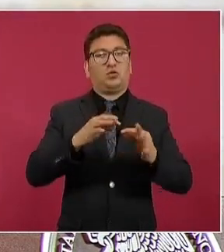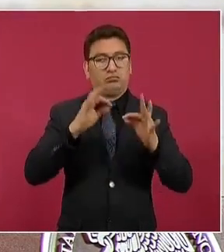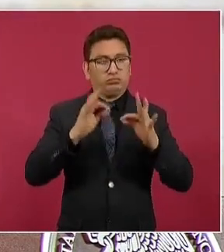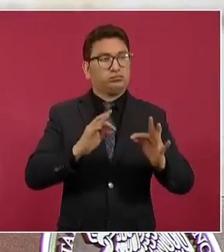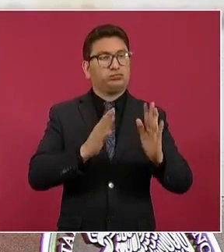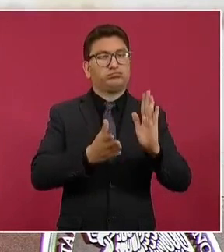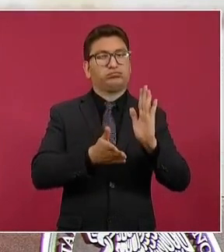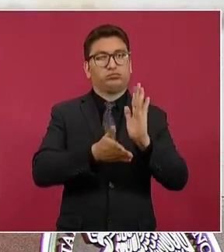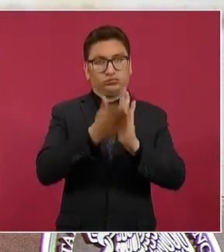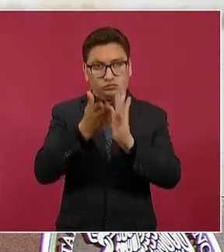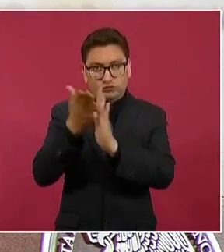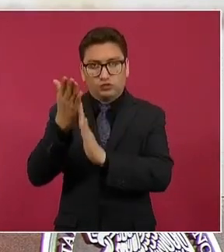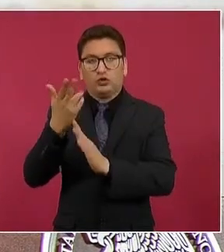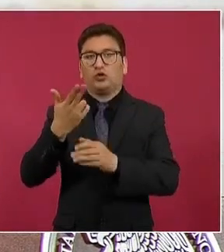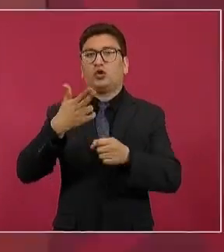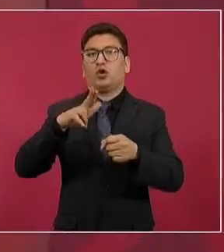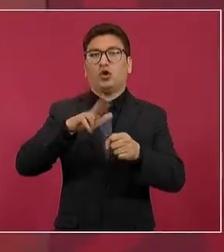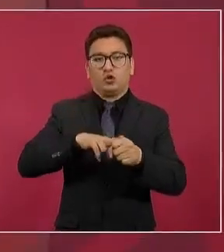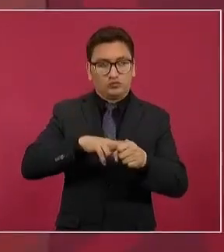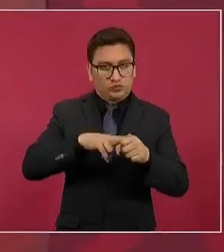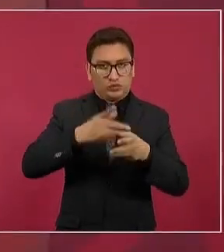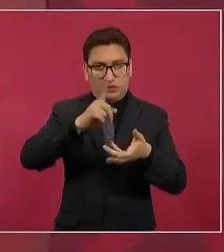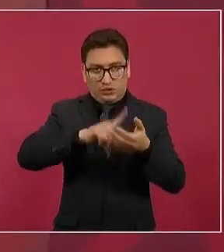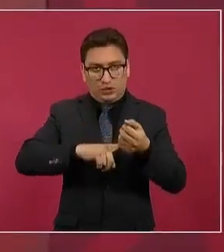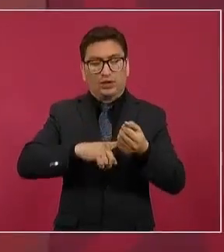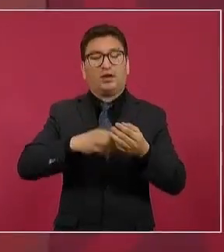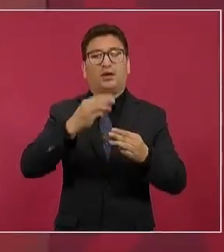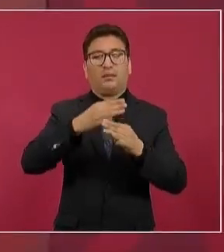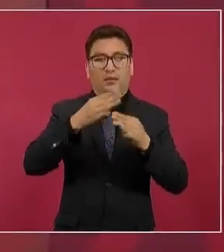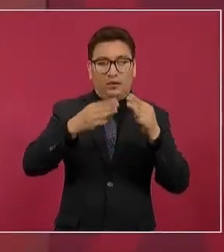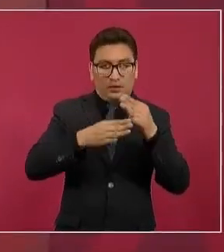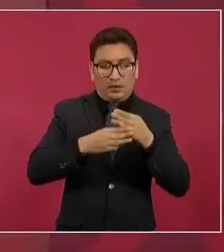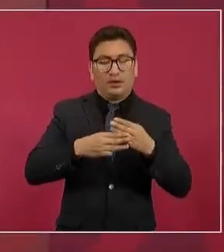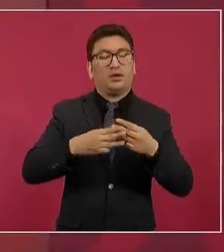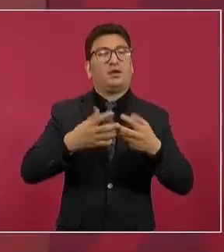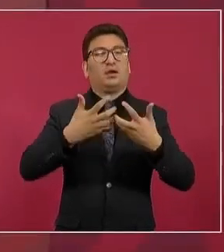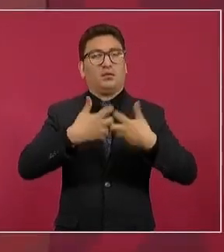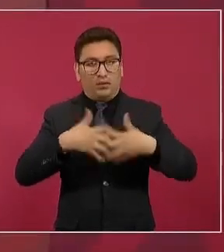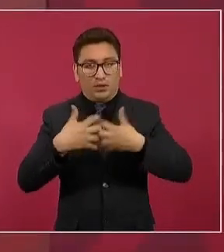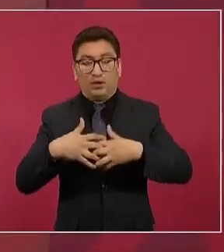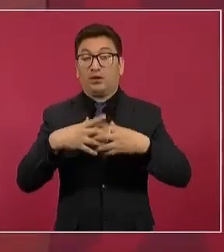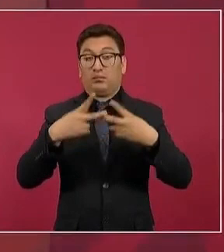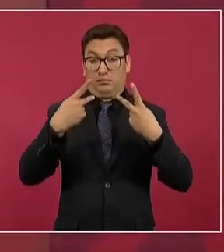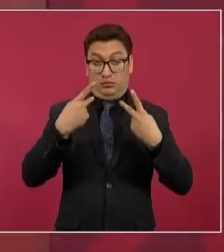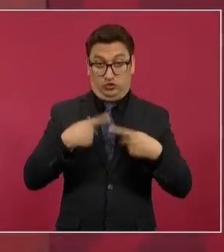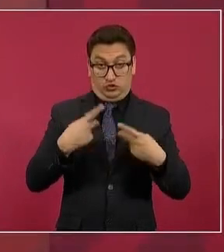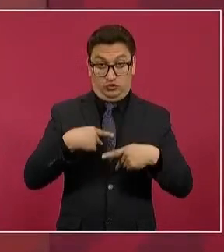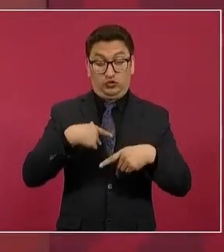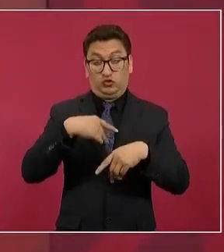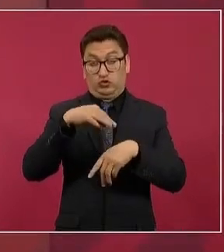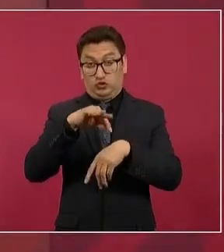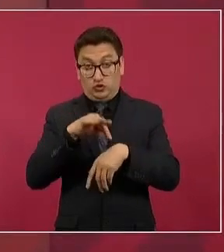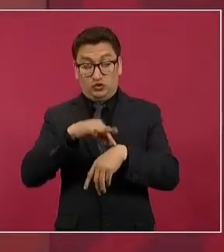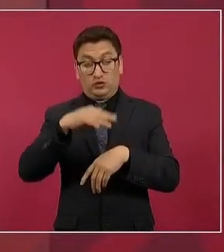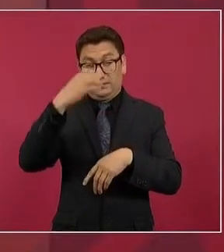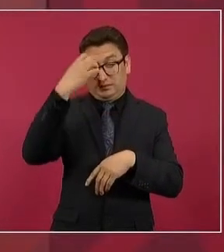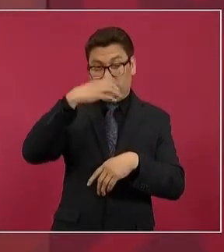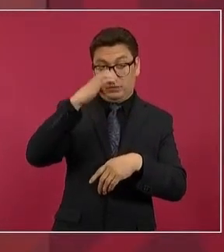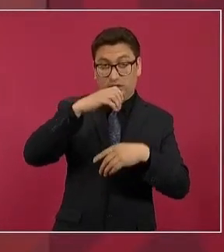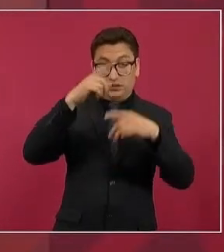infraestructura, que los hospitales tengan equipo, que no falten los médicos generales, los especialistas,